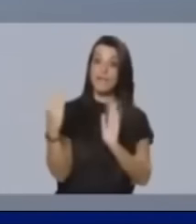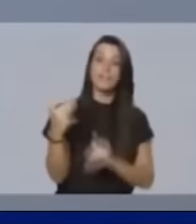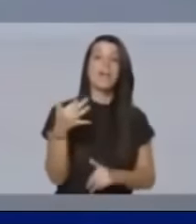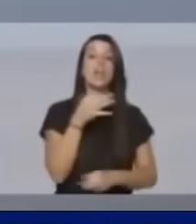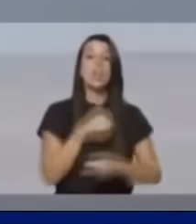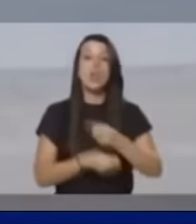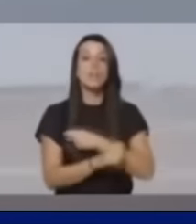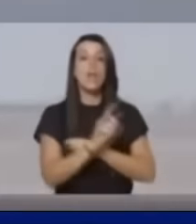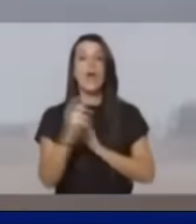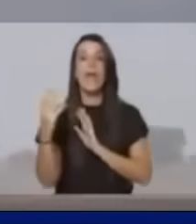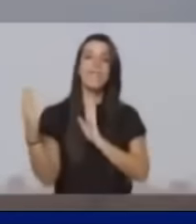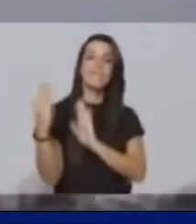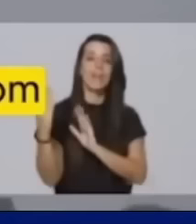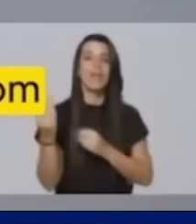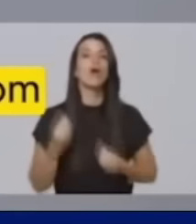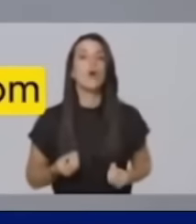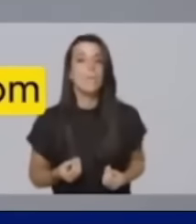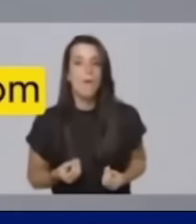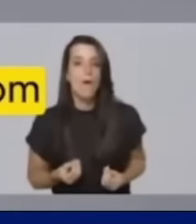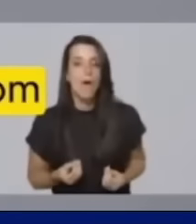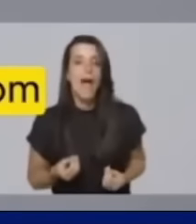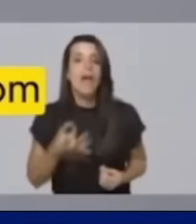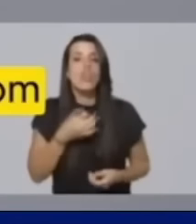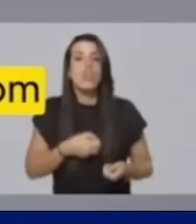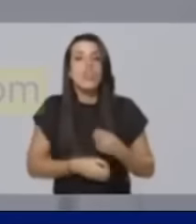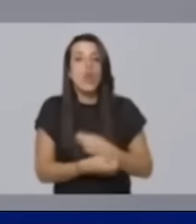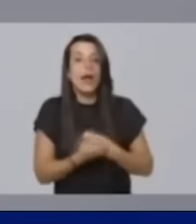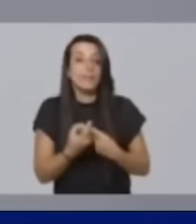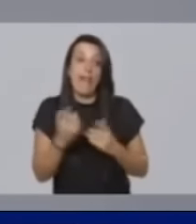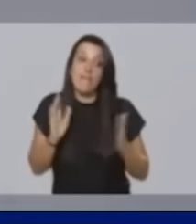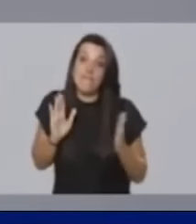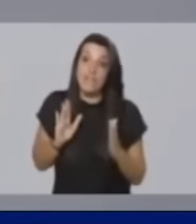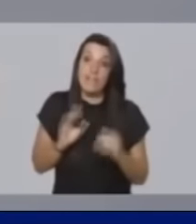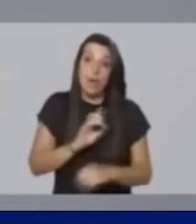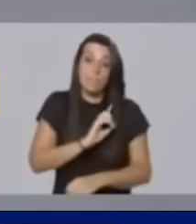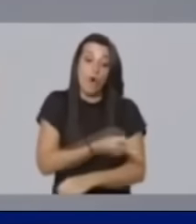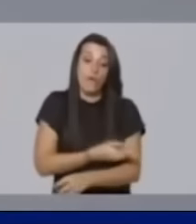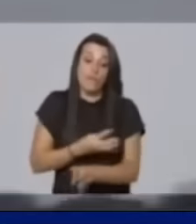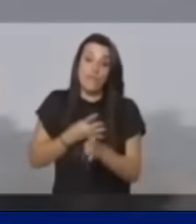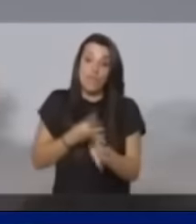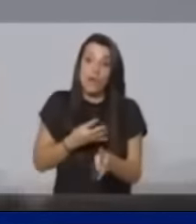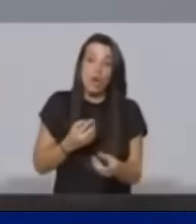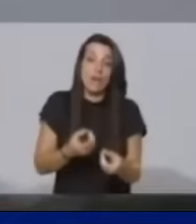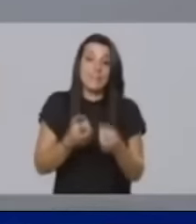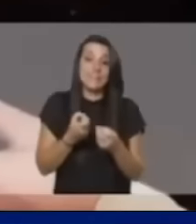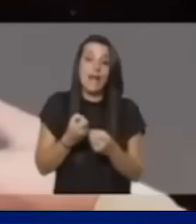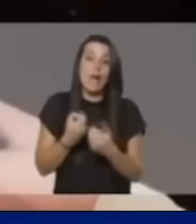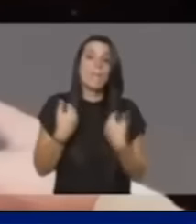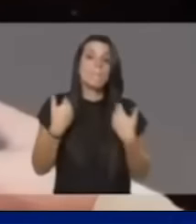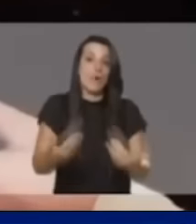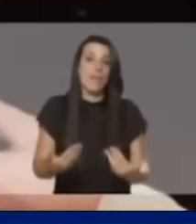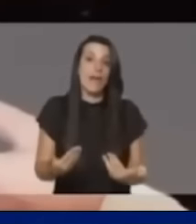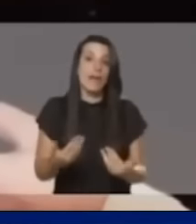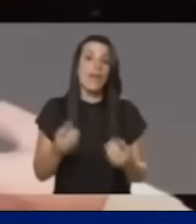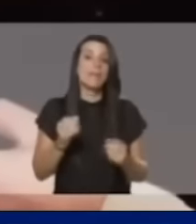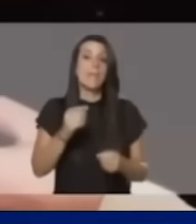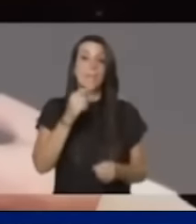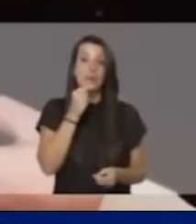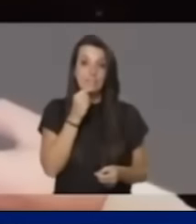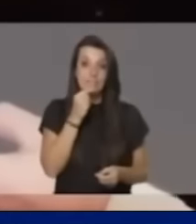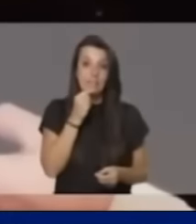no se lo enfrenta con escarbadientes. Al narcotráfico hay que enfrentarlo con poder de fuego y hay que enfrentarlo con capacidad tanto